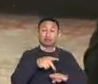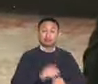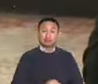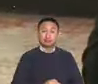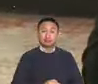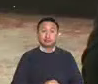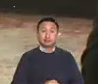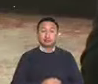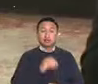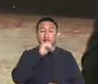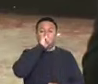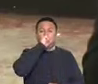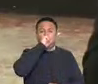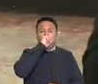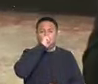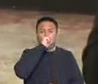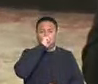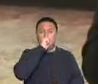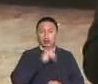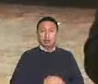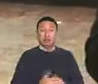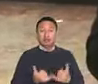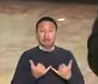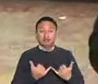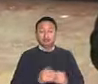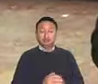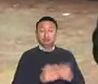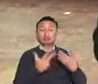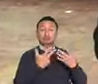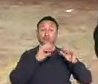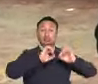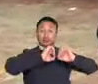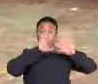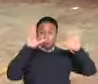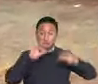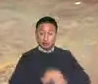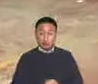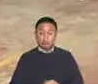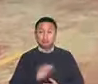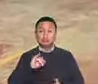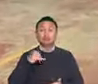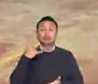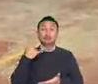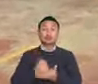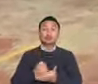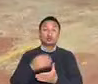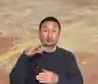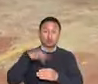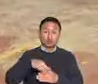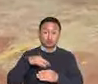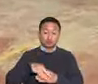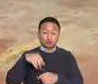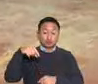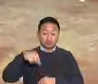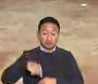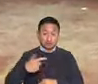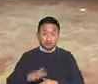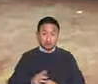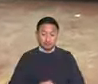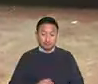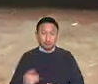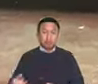lo que teníamos entendido, a las 8:00 p.m, tenía que ya la Junta Electoral de la provincia